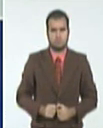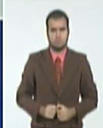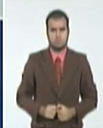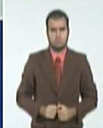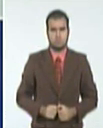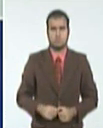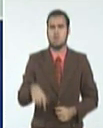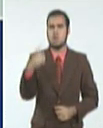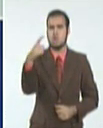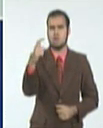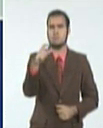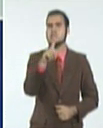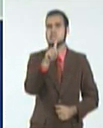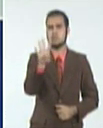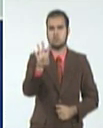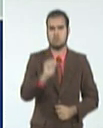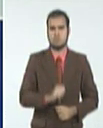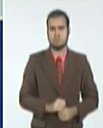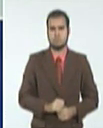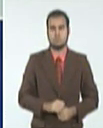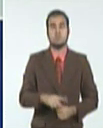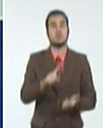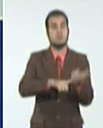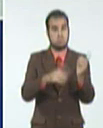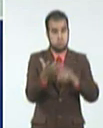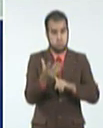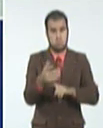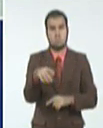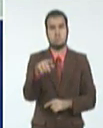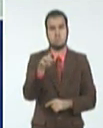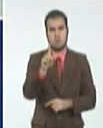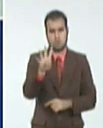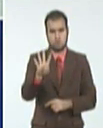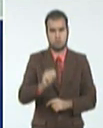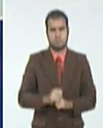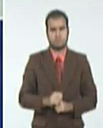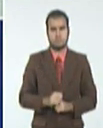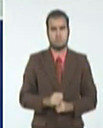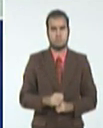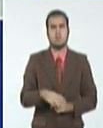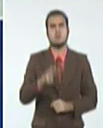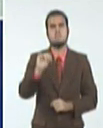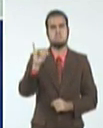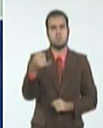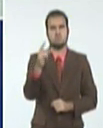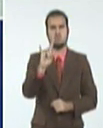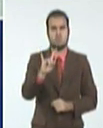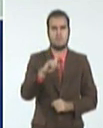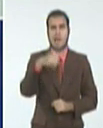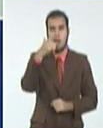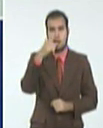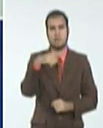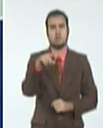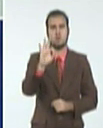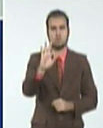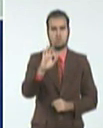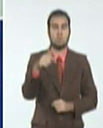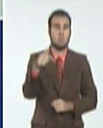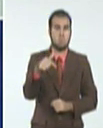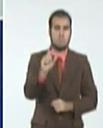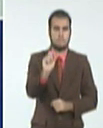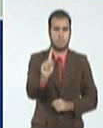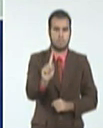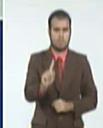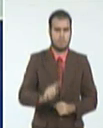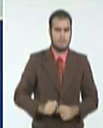Colombia 14, igual que Puerto Padre, Majibacoa 9, Amancio Rodríguez 8 y Jobabo un caso en el día de ayer.